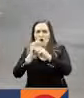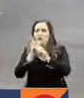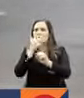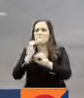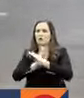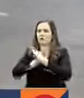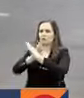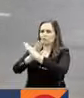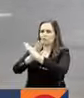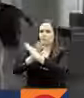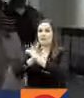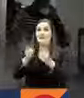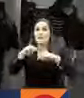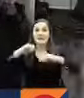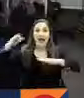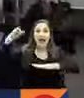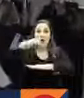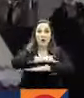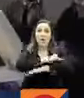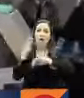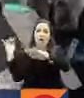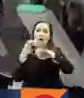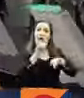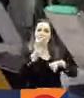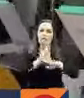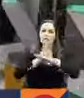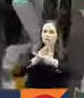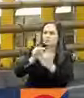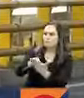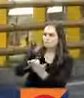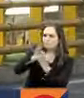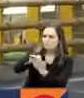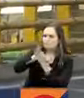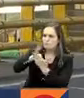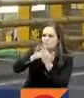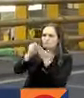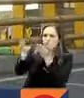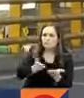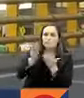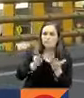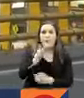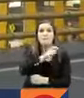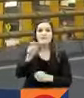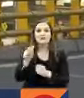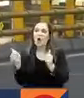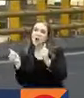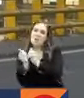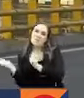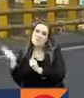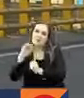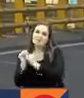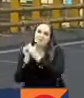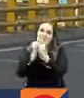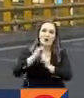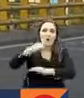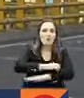de los espacios en los aeropuertos y la entrada única de los pasajeros que van a viajar sin acompañantes.